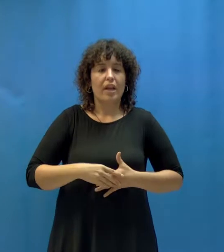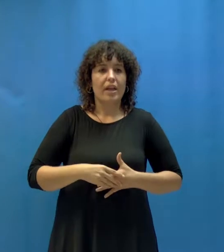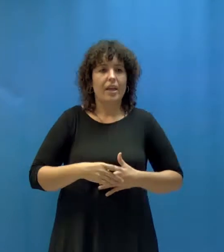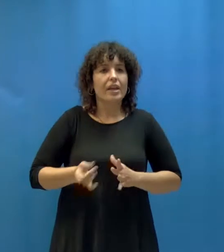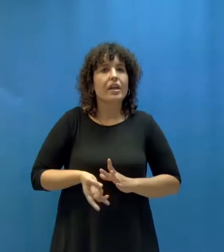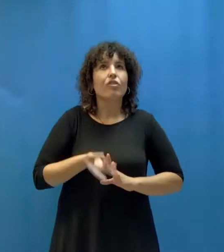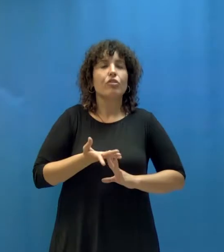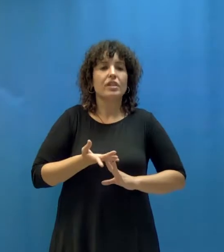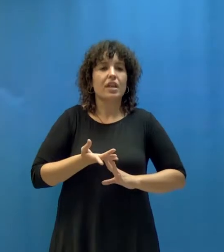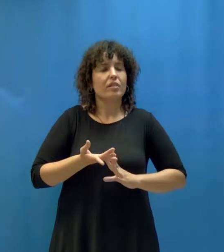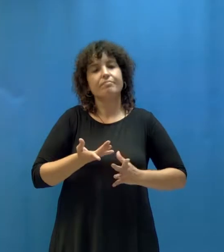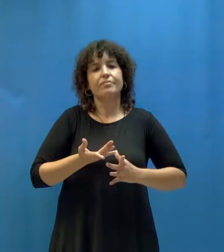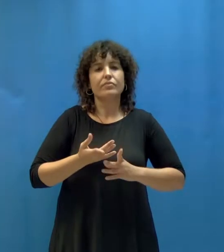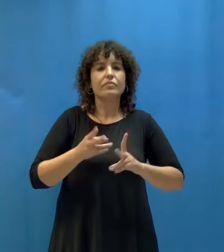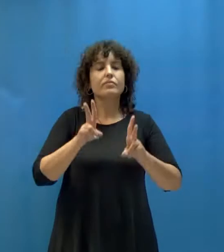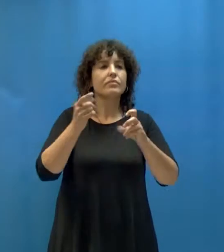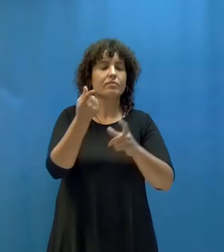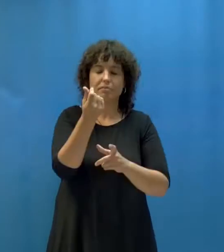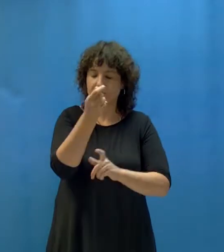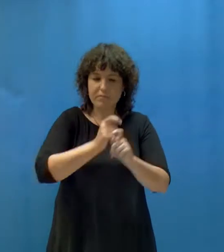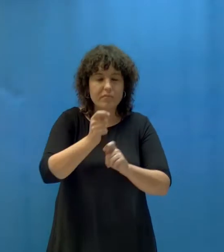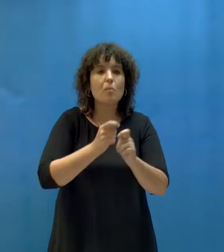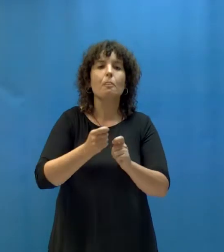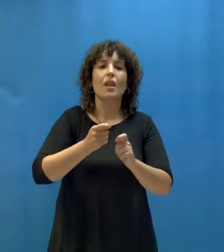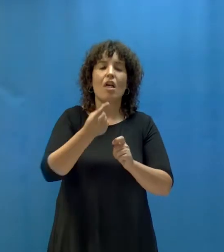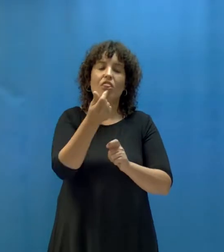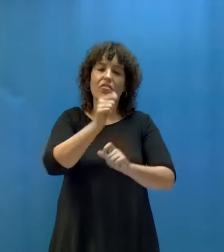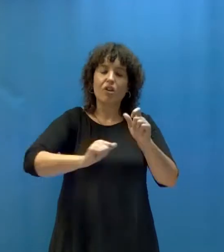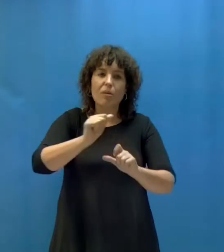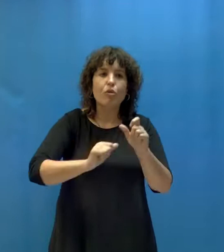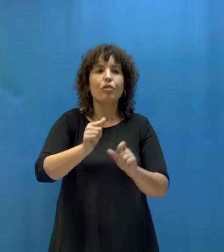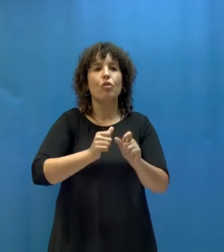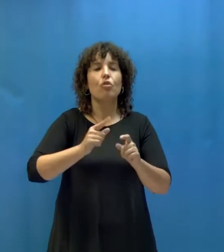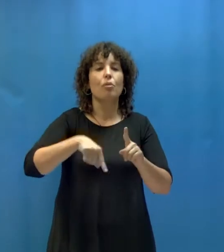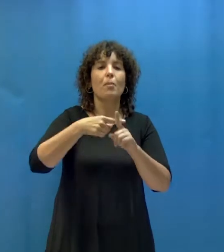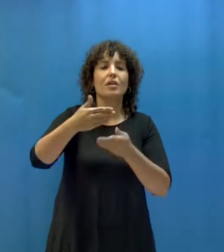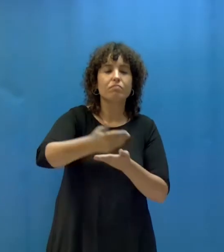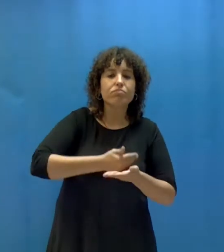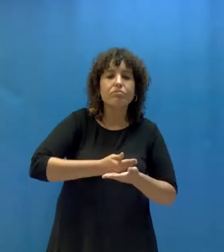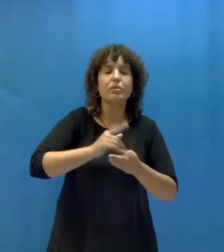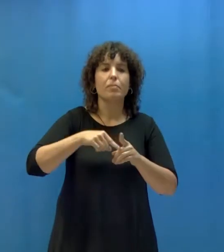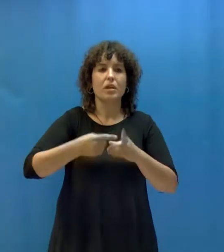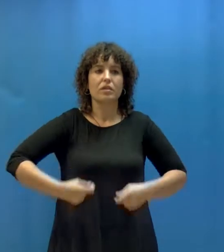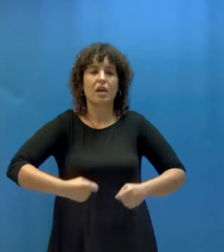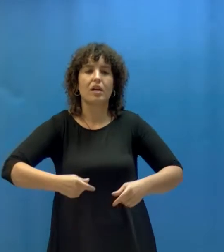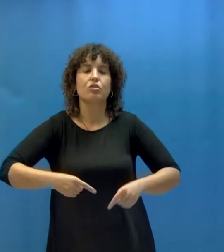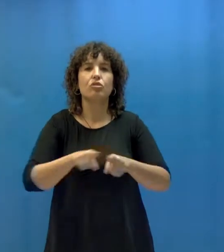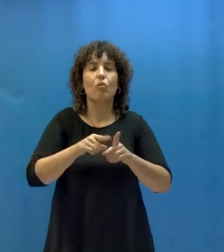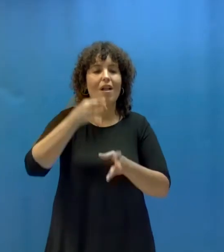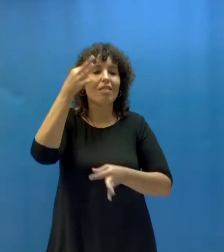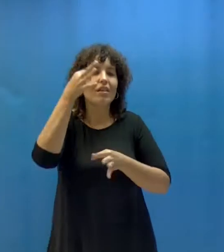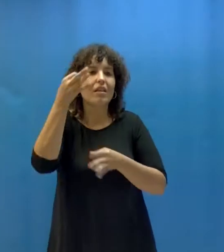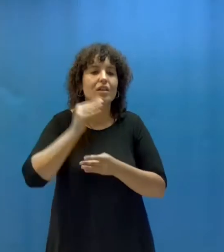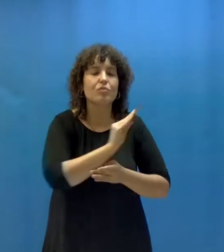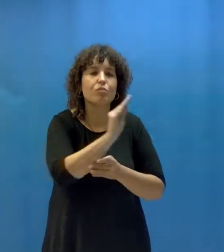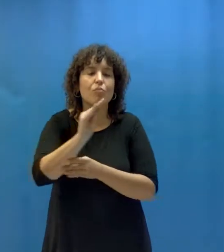aplicación presupuestaria, la cuenta también acreedores por devolución de ingresos y los intereses y rendimientos devengados, así como el detalle de aquellos gastos financiados con fondos